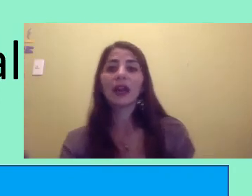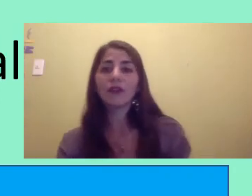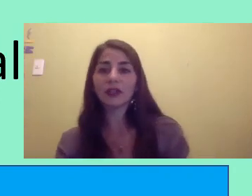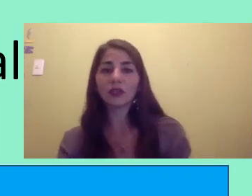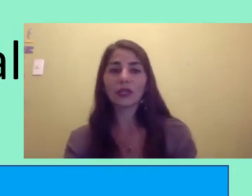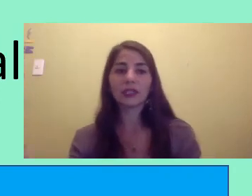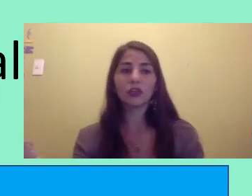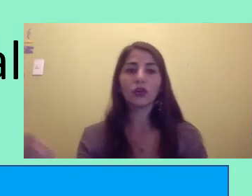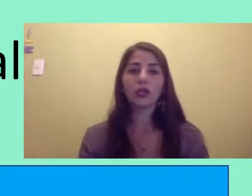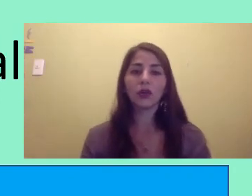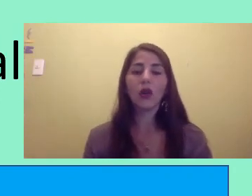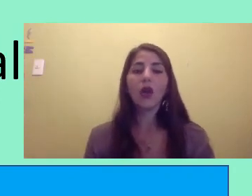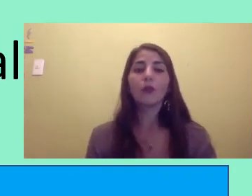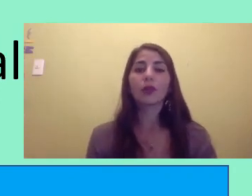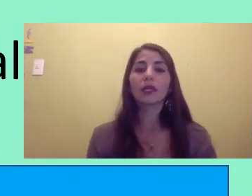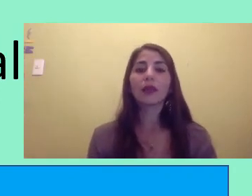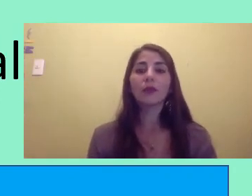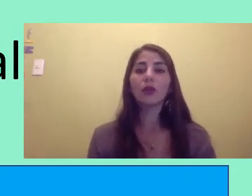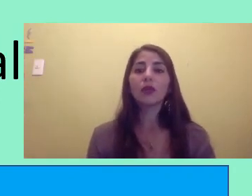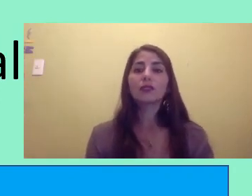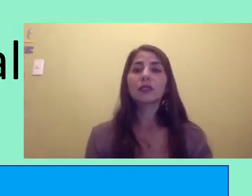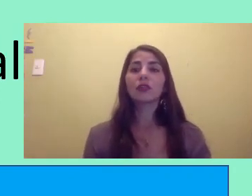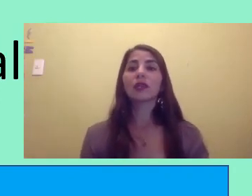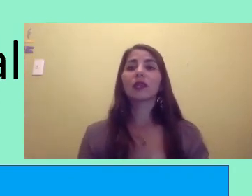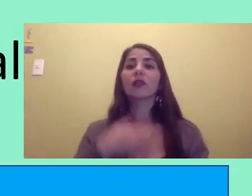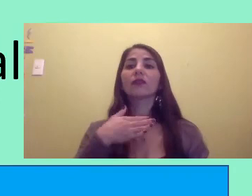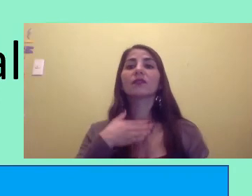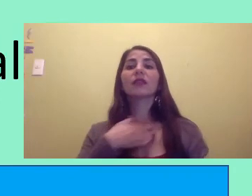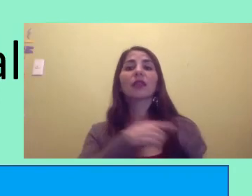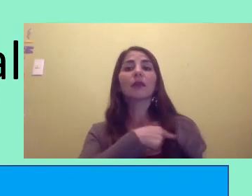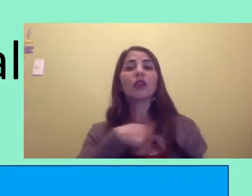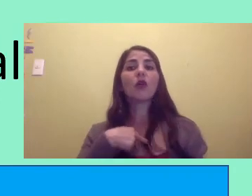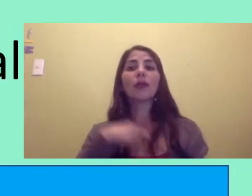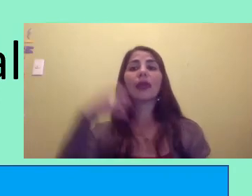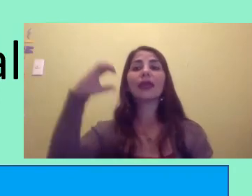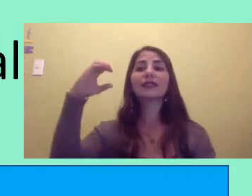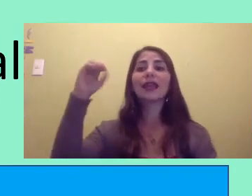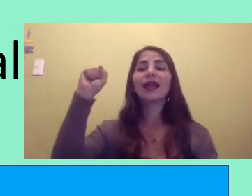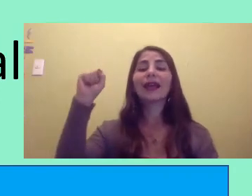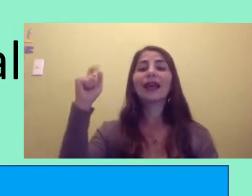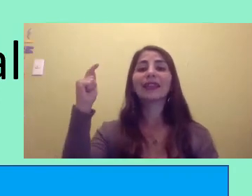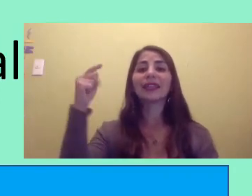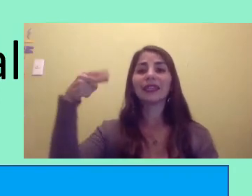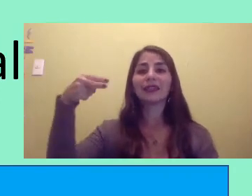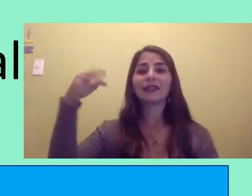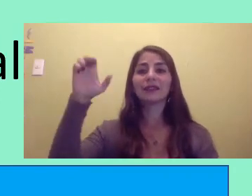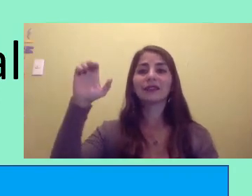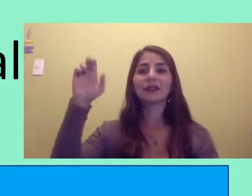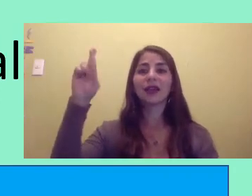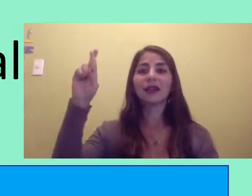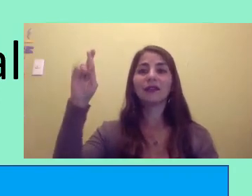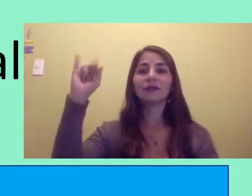en alfabeto dactilológico. Por ejemplo, si yo les quiero decir que mi nombre es